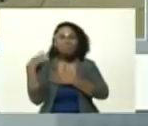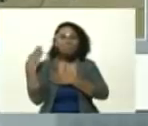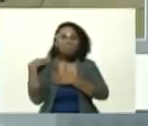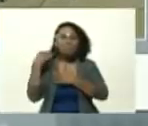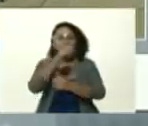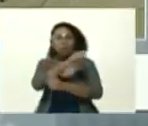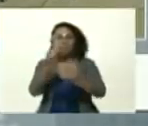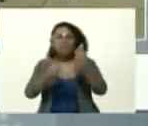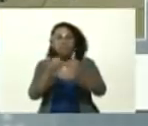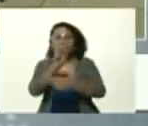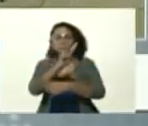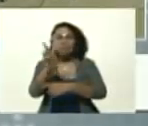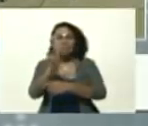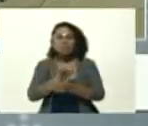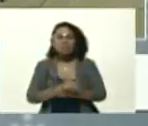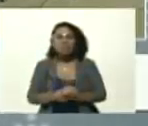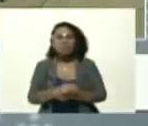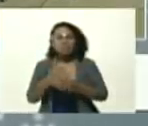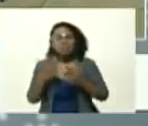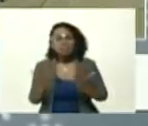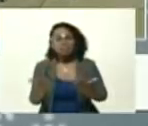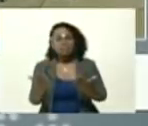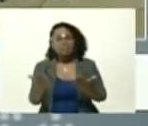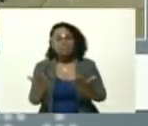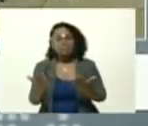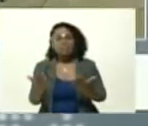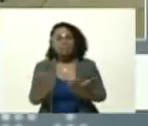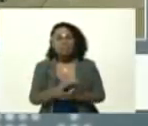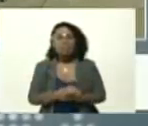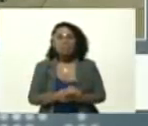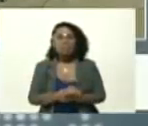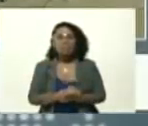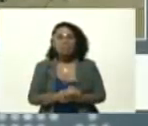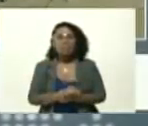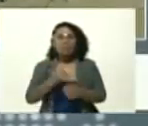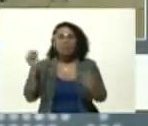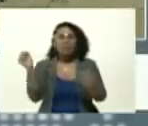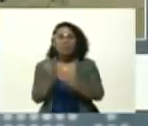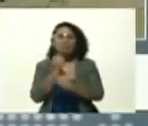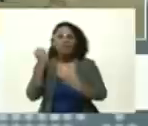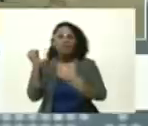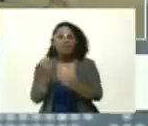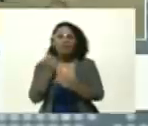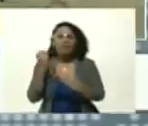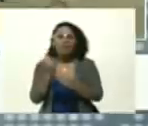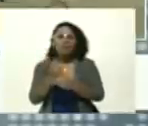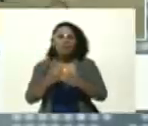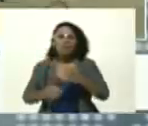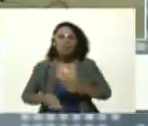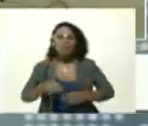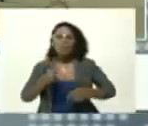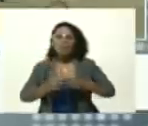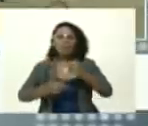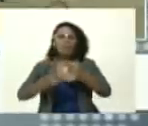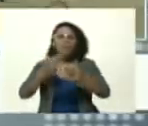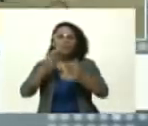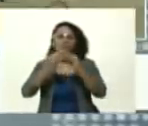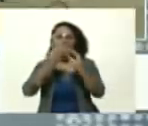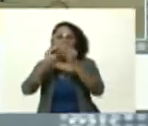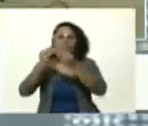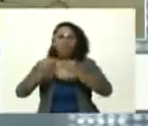vicepresidenta que las labores de reconstrucción,